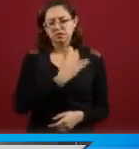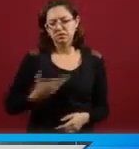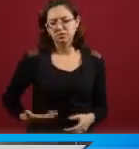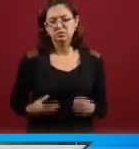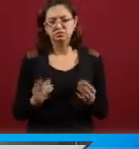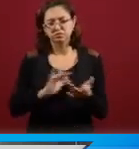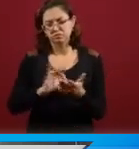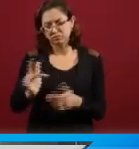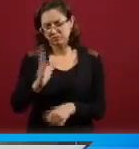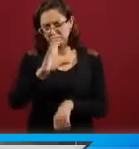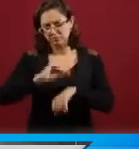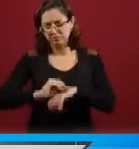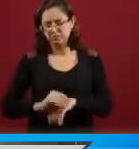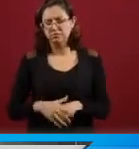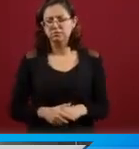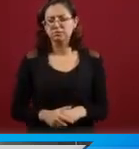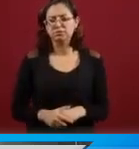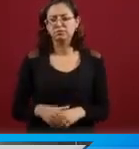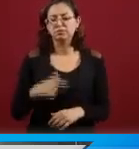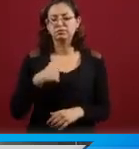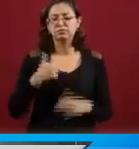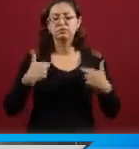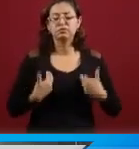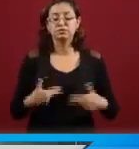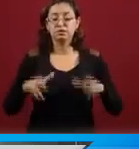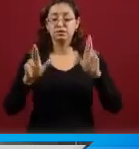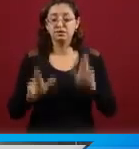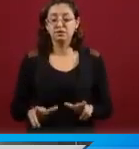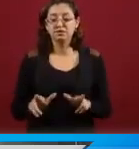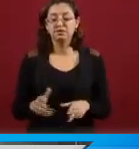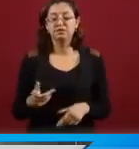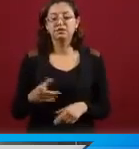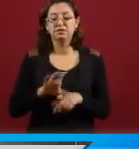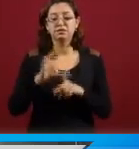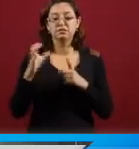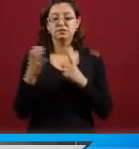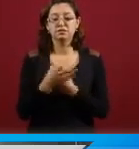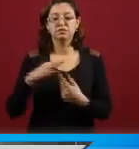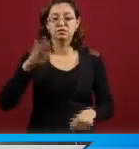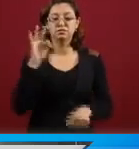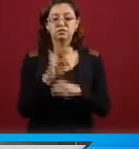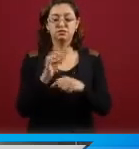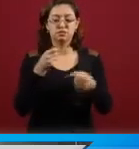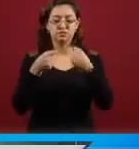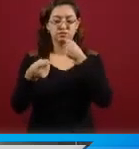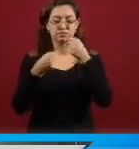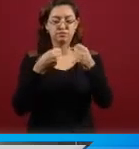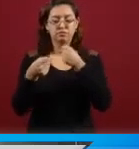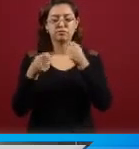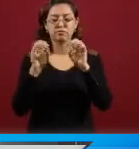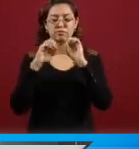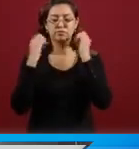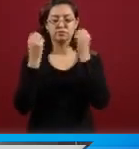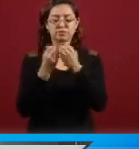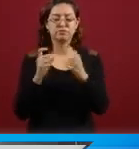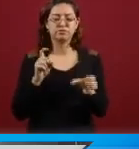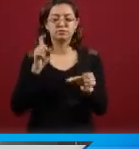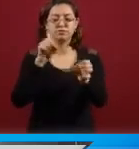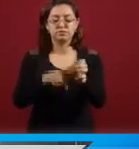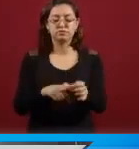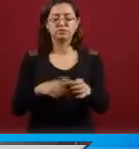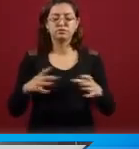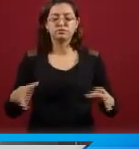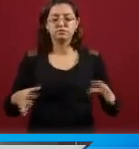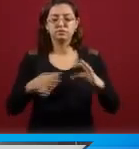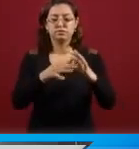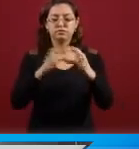que la Secretaría de Gobernación ahora es la encargada de los derechos humanos, de luchadores sociales y de periodistas. Esto es un cambio radical que contrasta